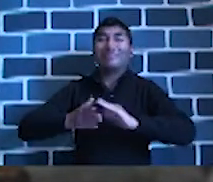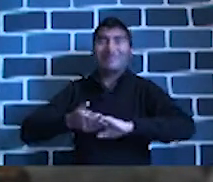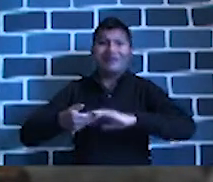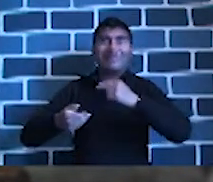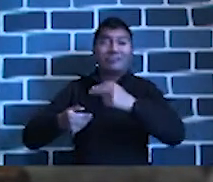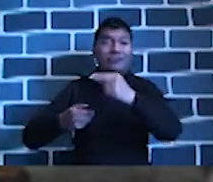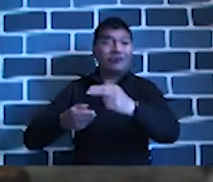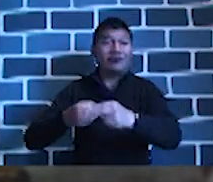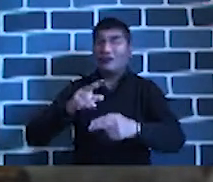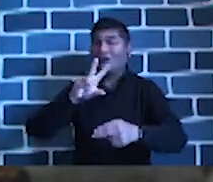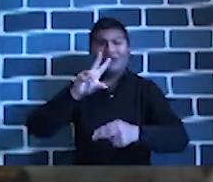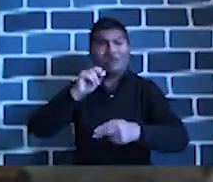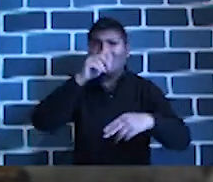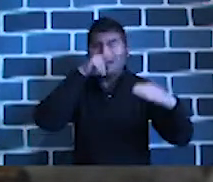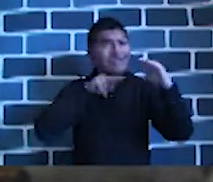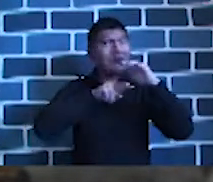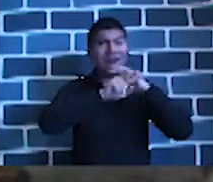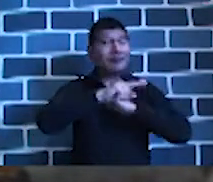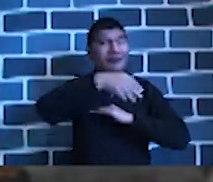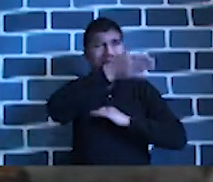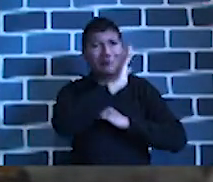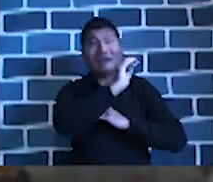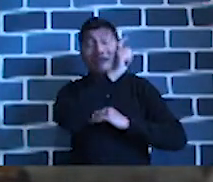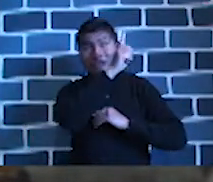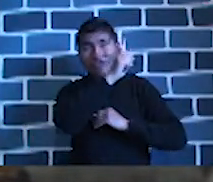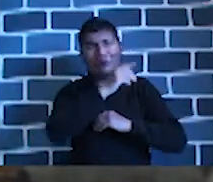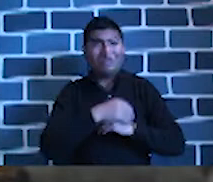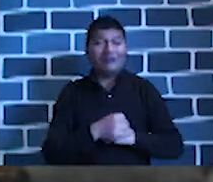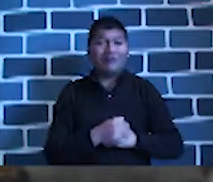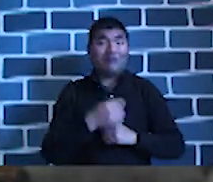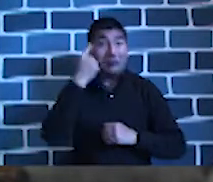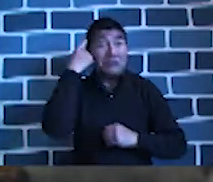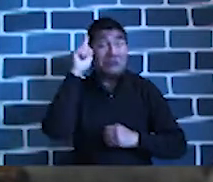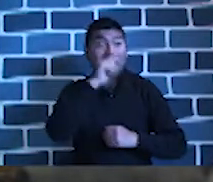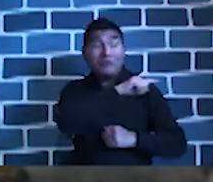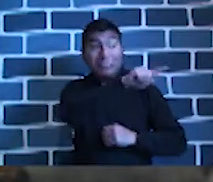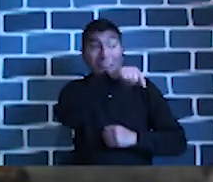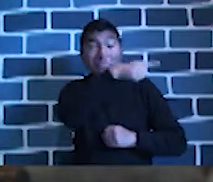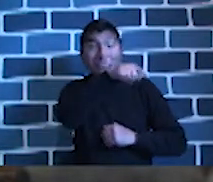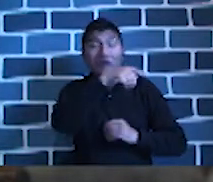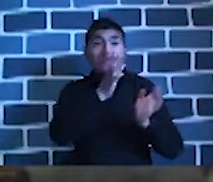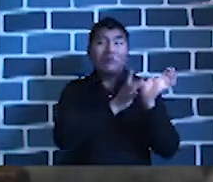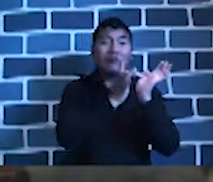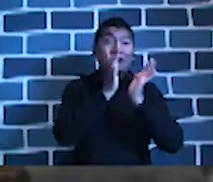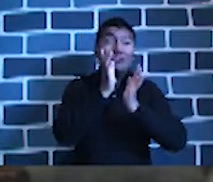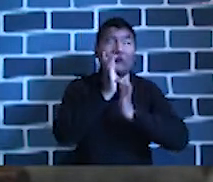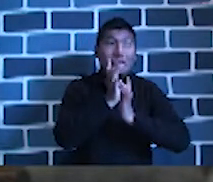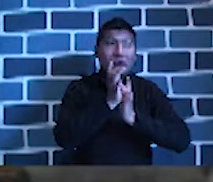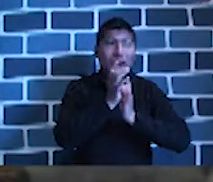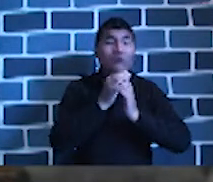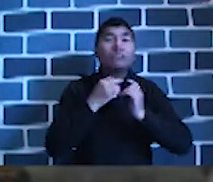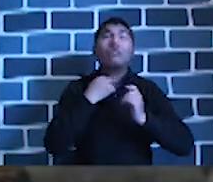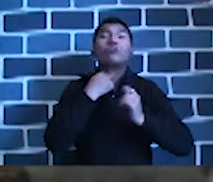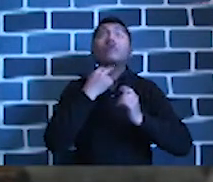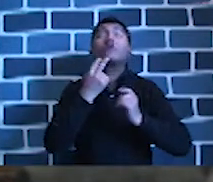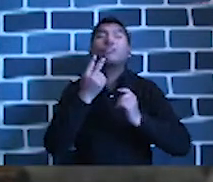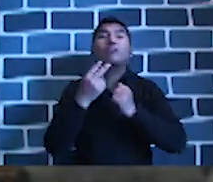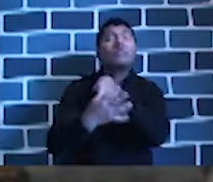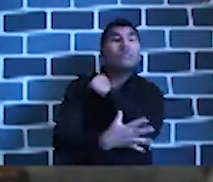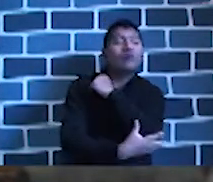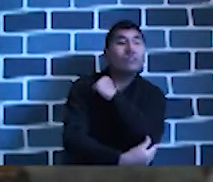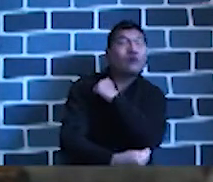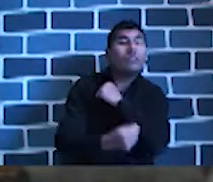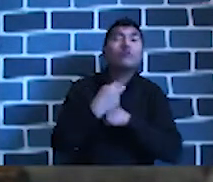no en el profeta de Dios. Para ellos, Jesús es quien se ha hecho voz de los pobres y